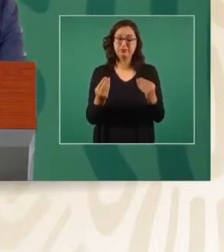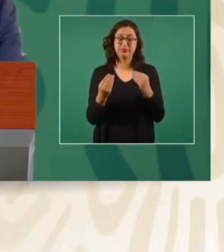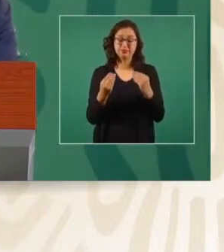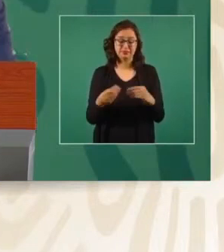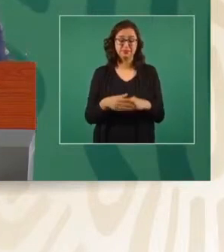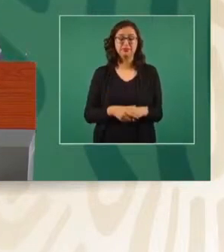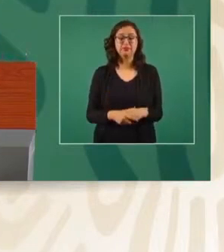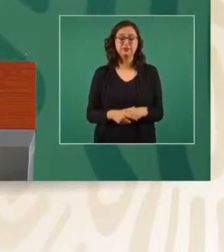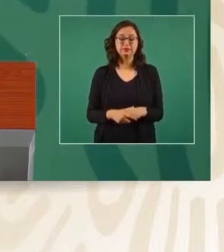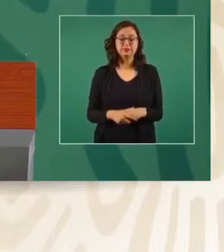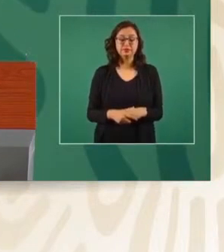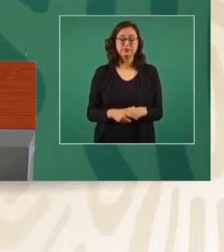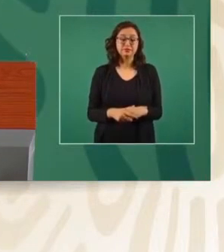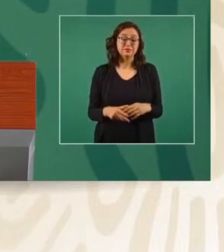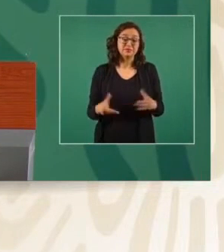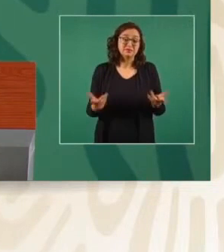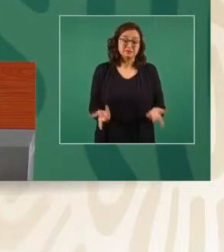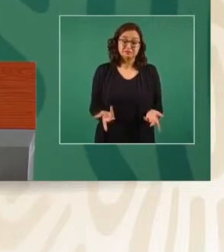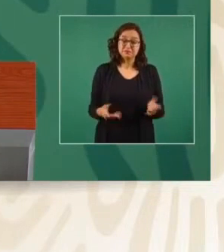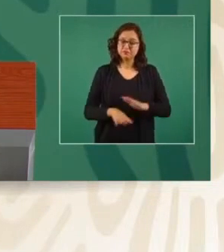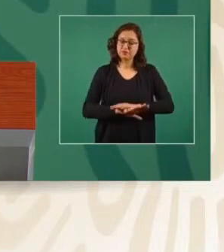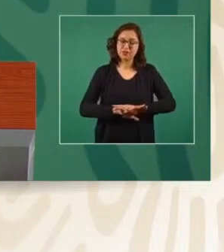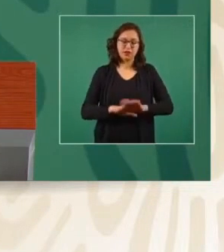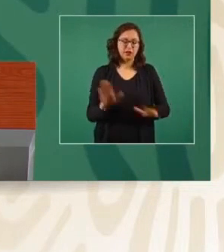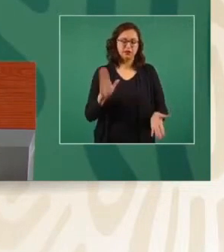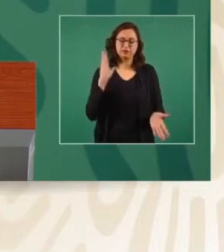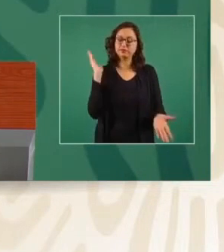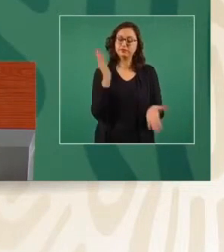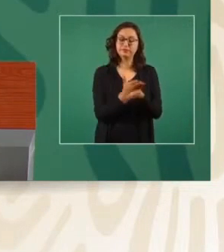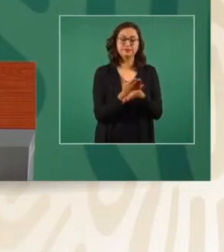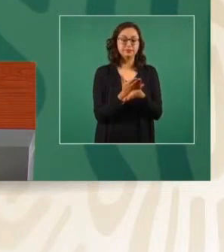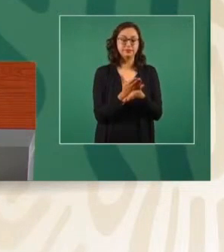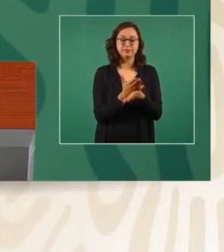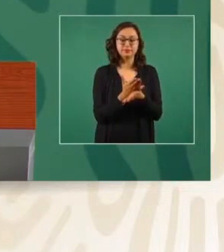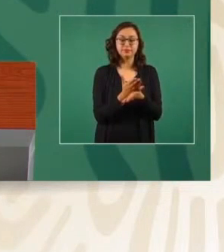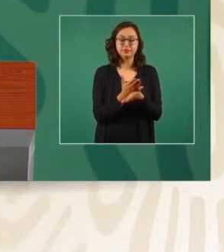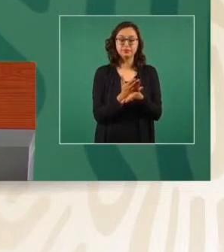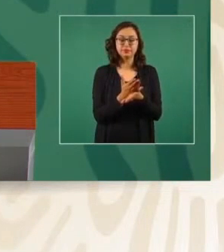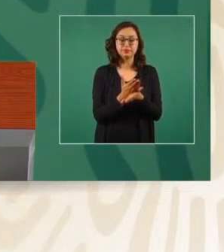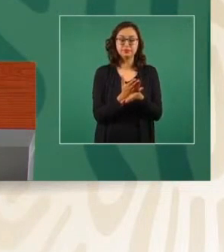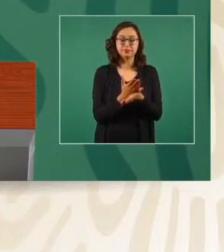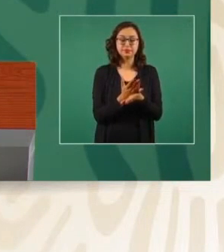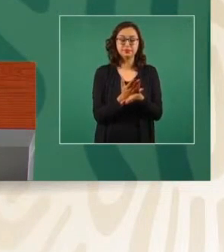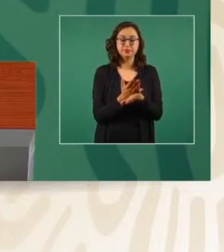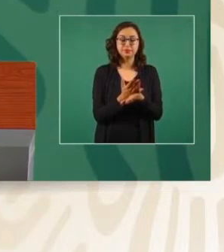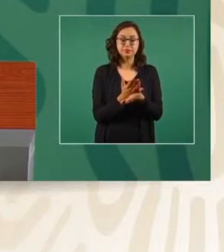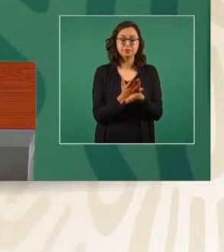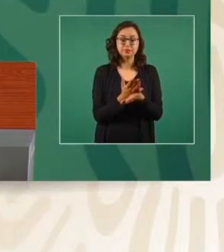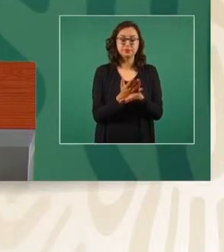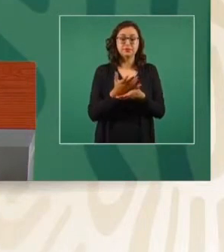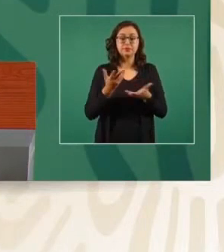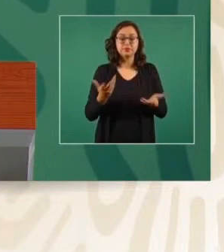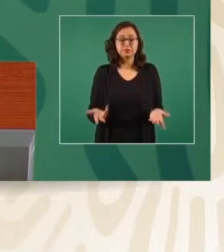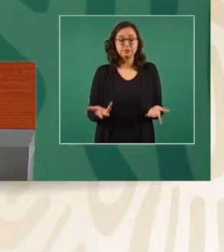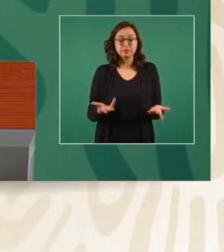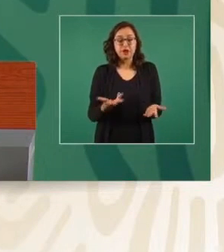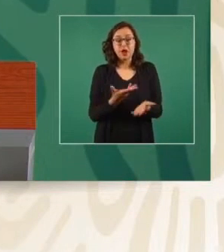amablemente. Entonces, ya se termina con eso. Entonces, esos